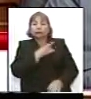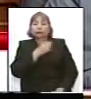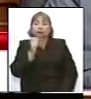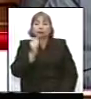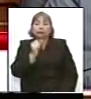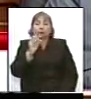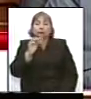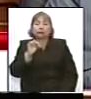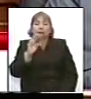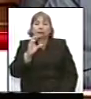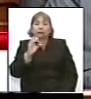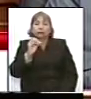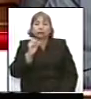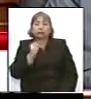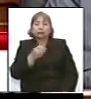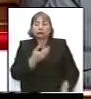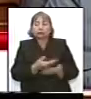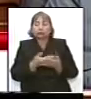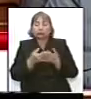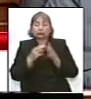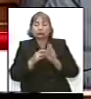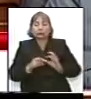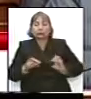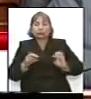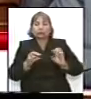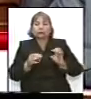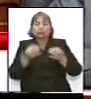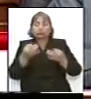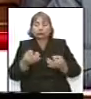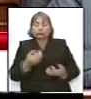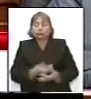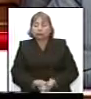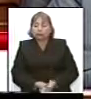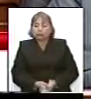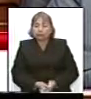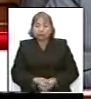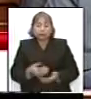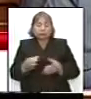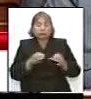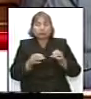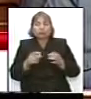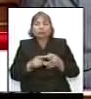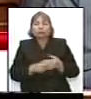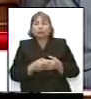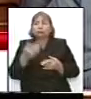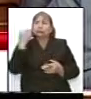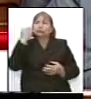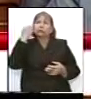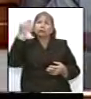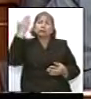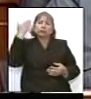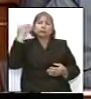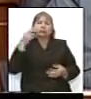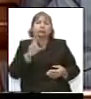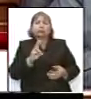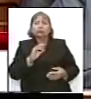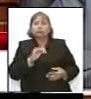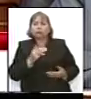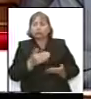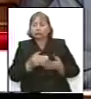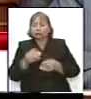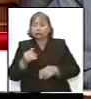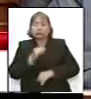de San Marcos en la formación de la identidad nacional gestada desde la época virreinal y plasmada en